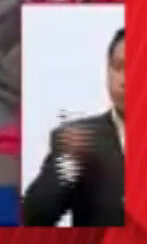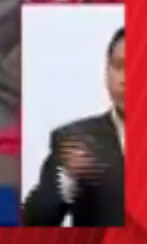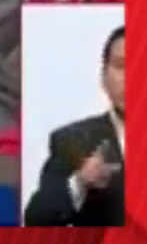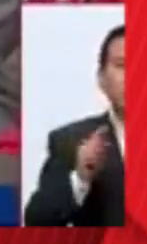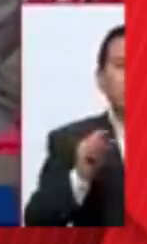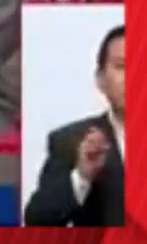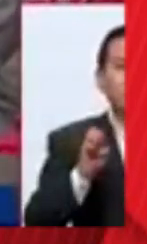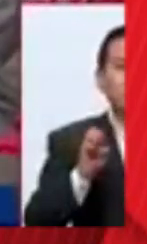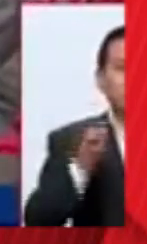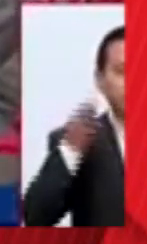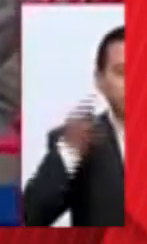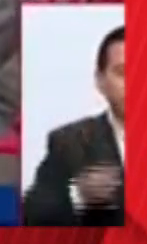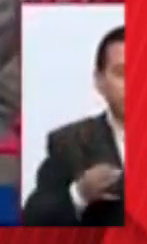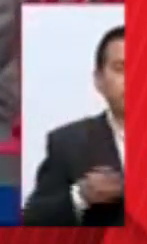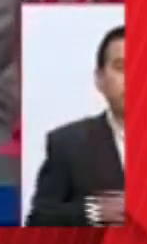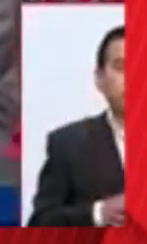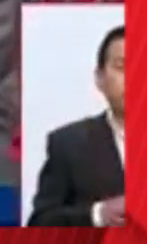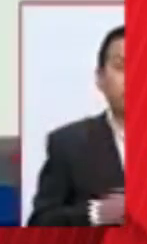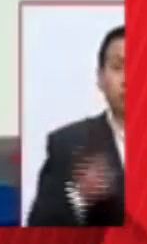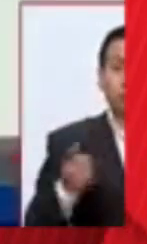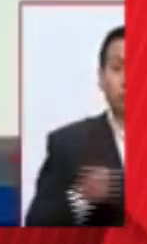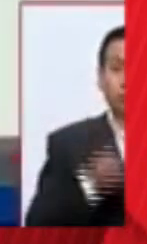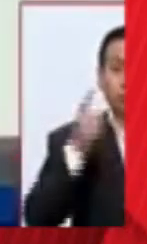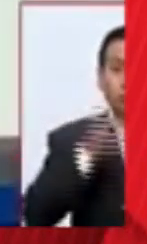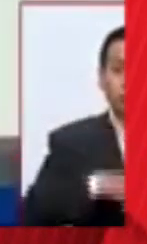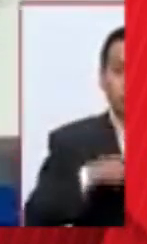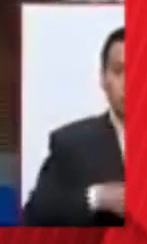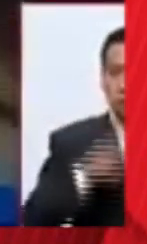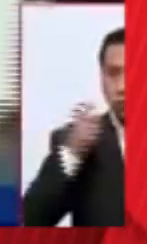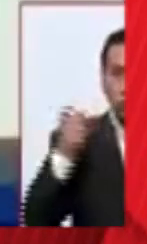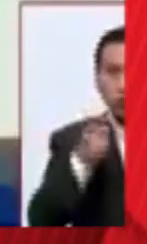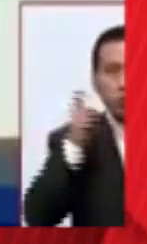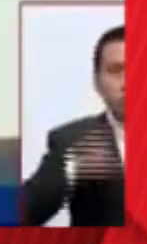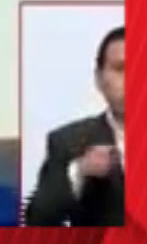Electoral. Primera vez va a haber este control.